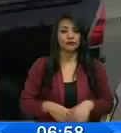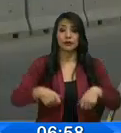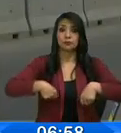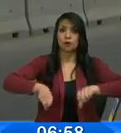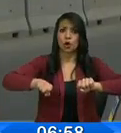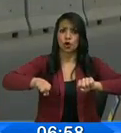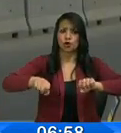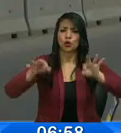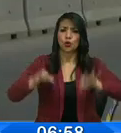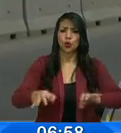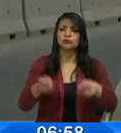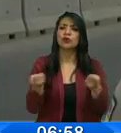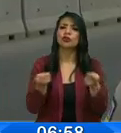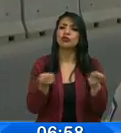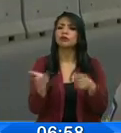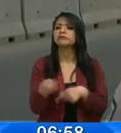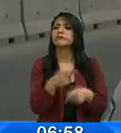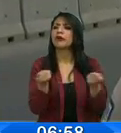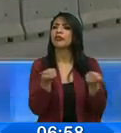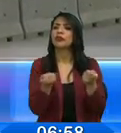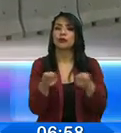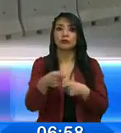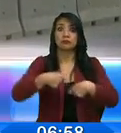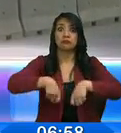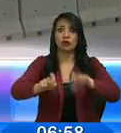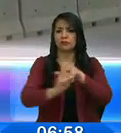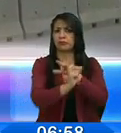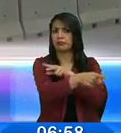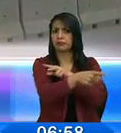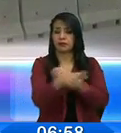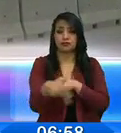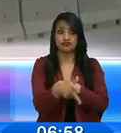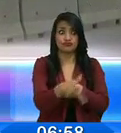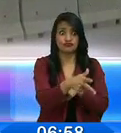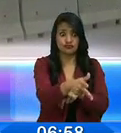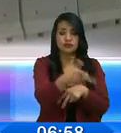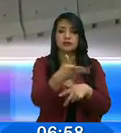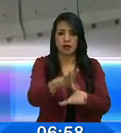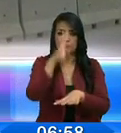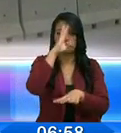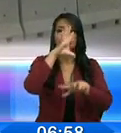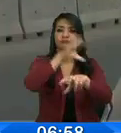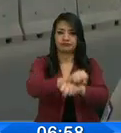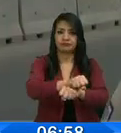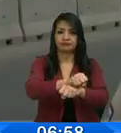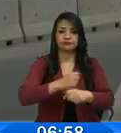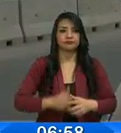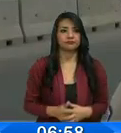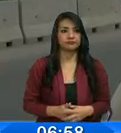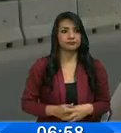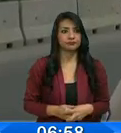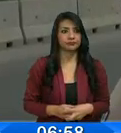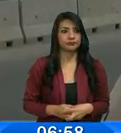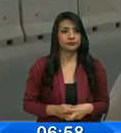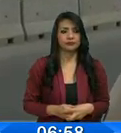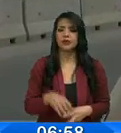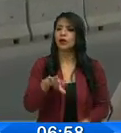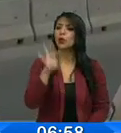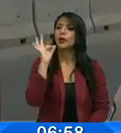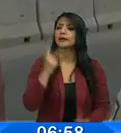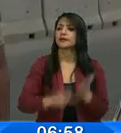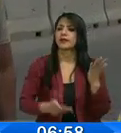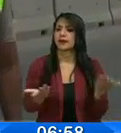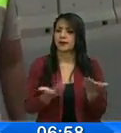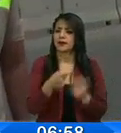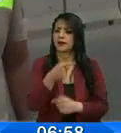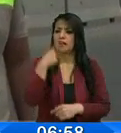motocicleta AX100. ¿Fue detenido? Está detenido al momento. ¿Qué se le encontró a la persona